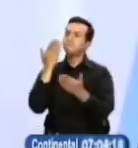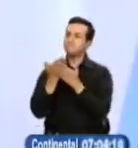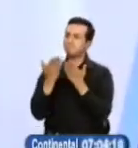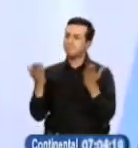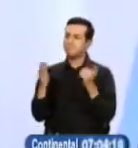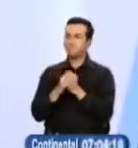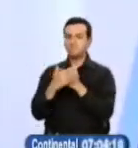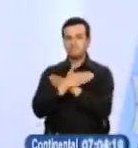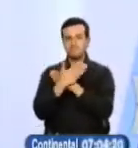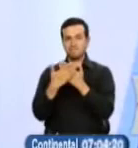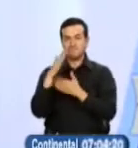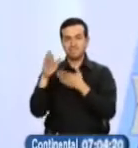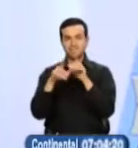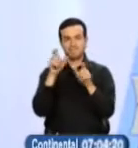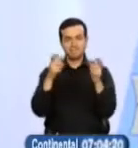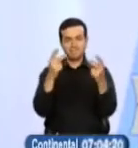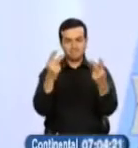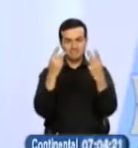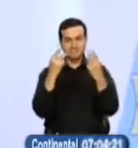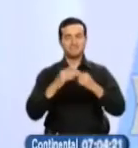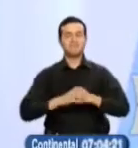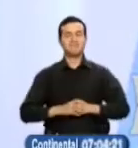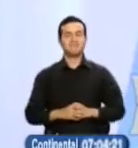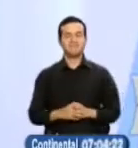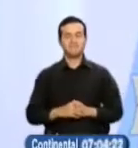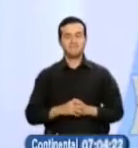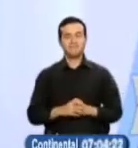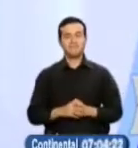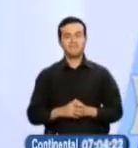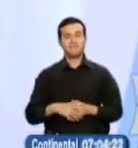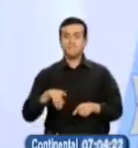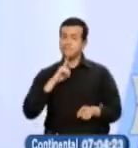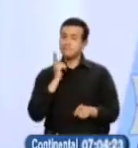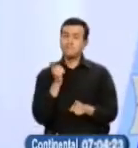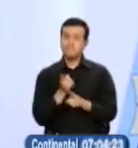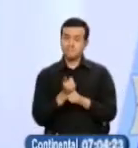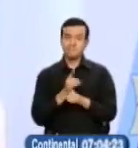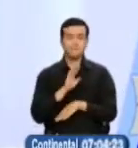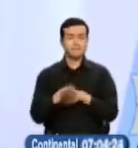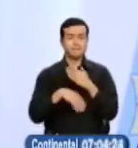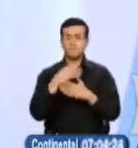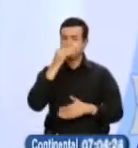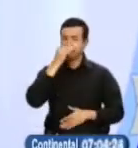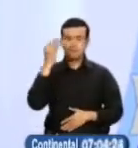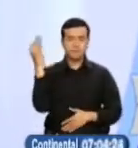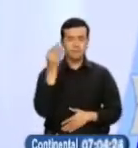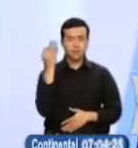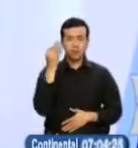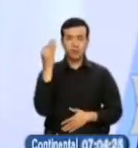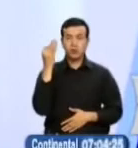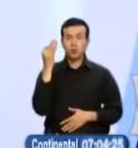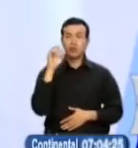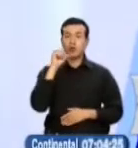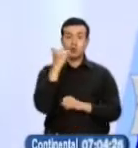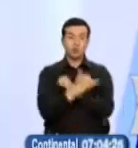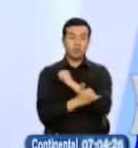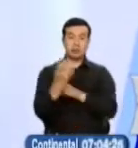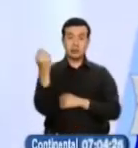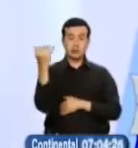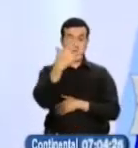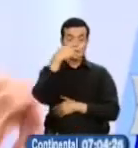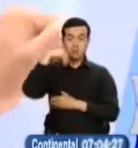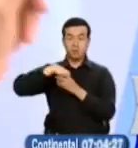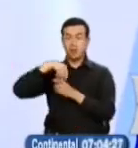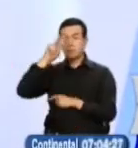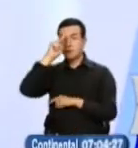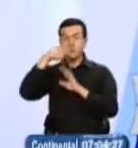espacio. Un saludo a toda la gente que nos mira. Carlos, absolutamente convencida que los paraísos fiscales, la